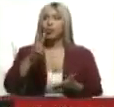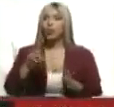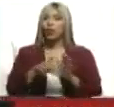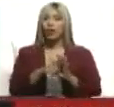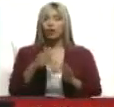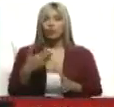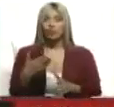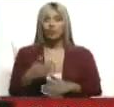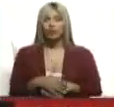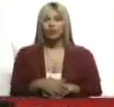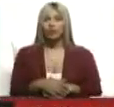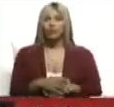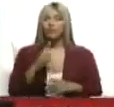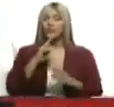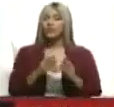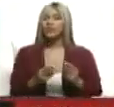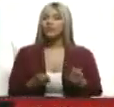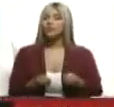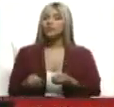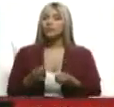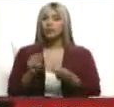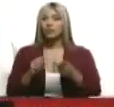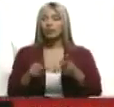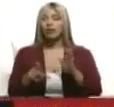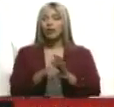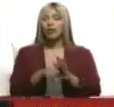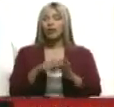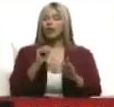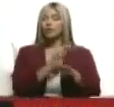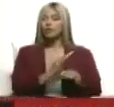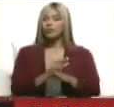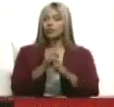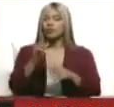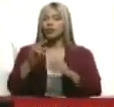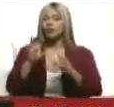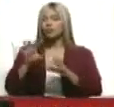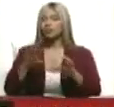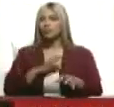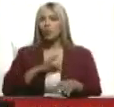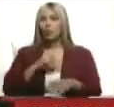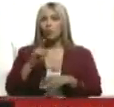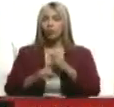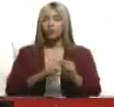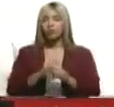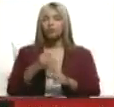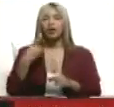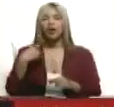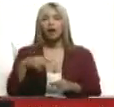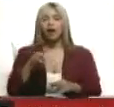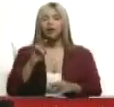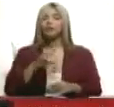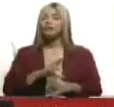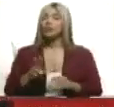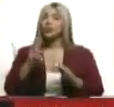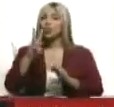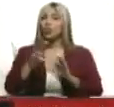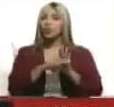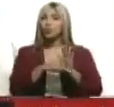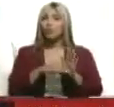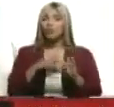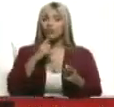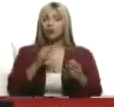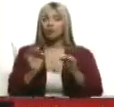importantes, la ley de extinción de dominio y la ley para la protección de los activos en el extranjero. Es decir, contamos ya con las normas